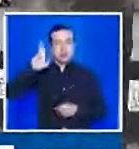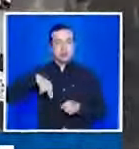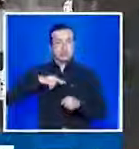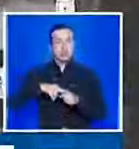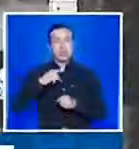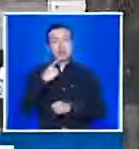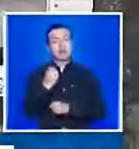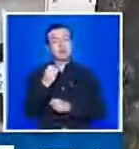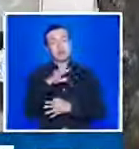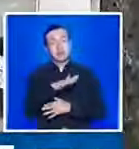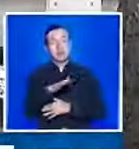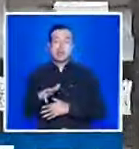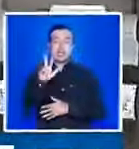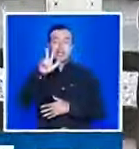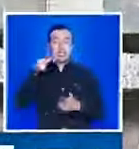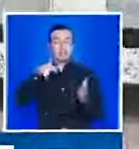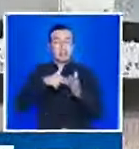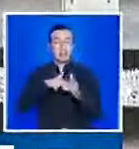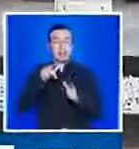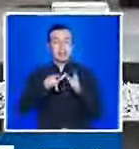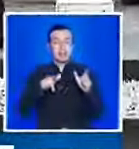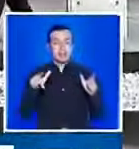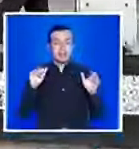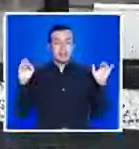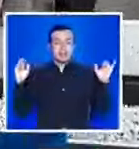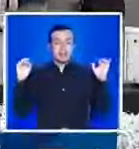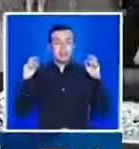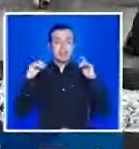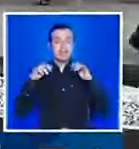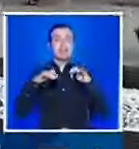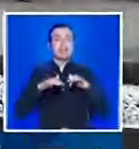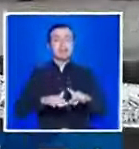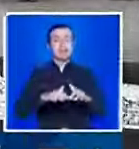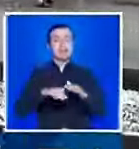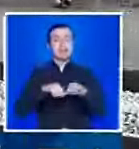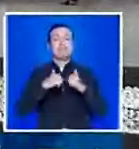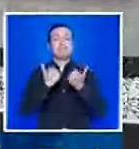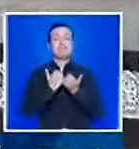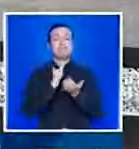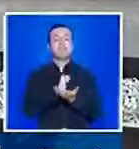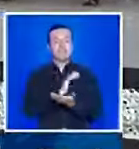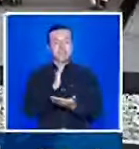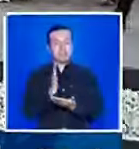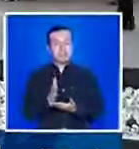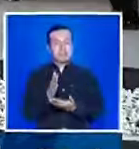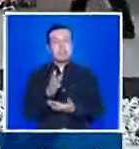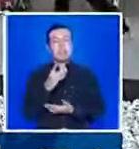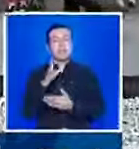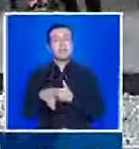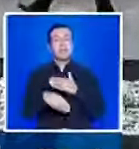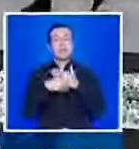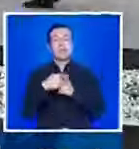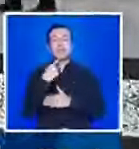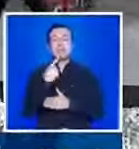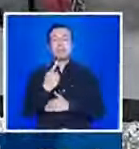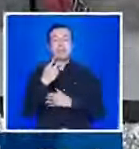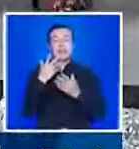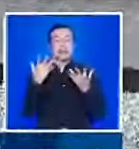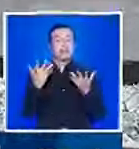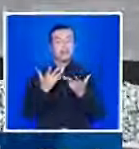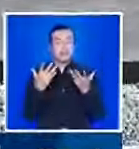que aproximadamente unas 3.000 personas llegarían hasta acá, hasta la Asamblea Nacional. Se conoce también que gran parte